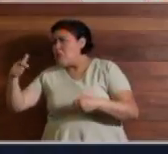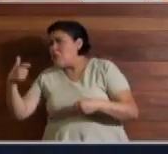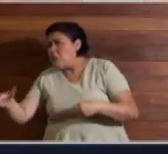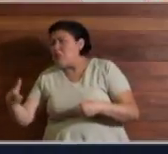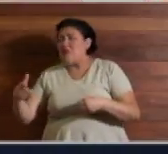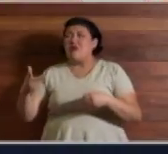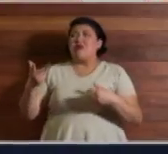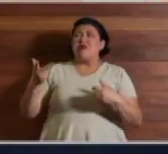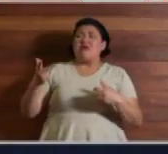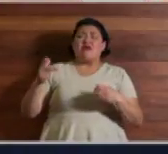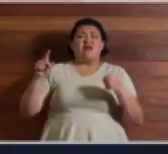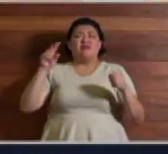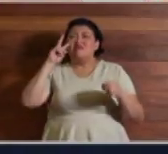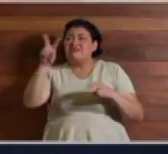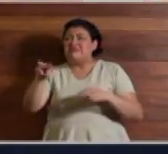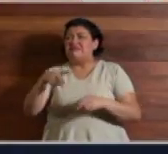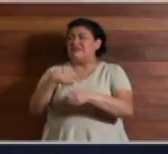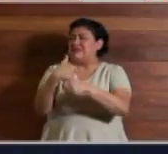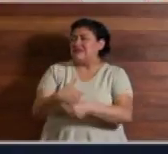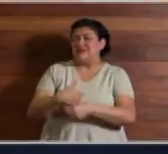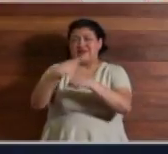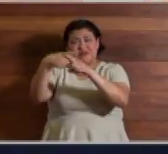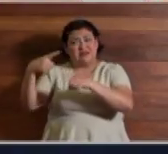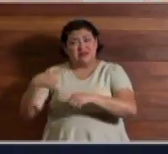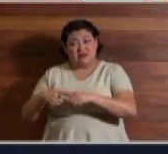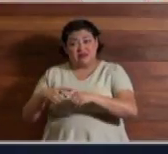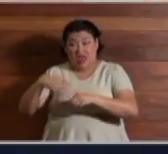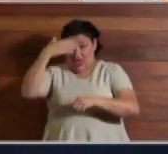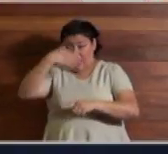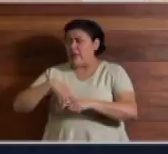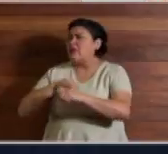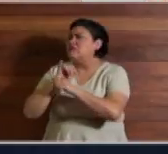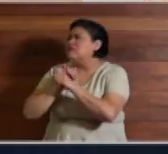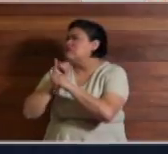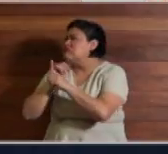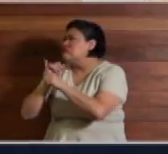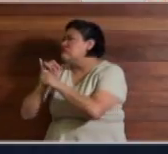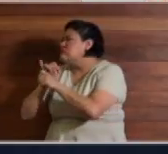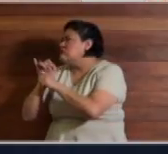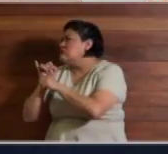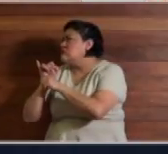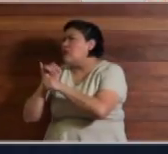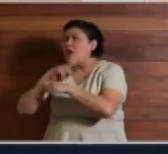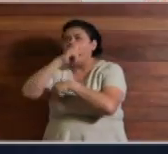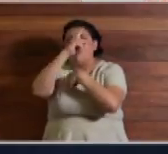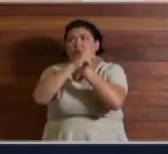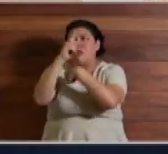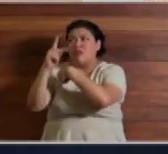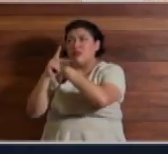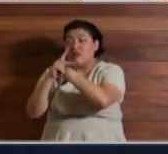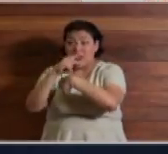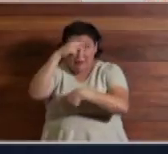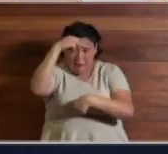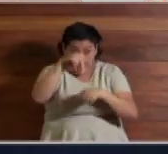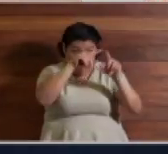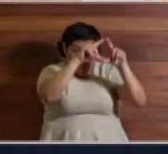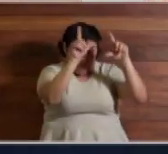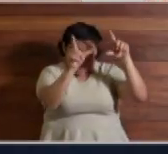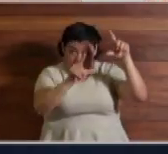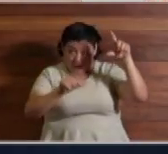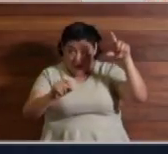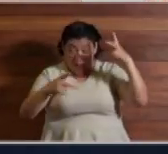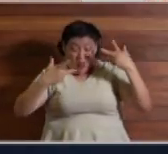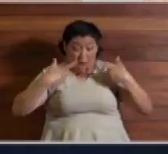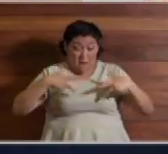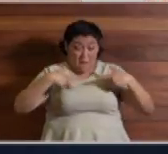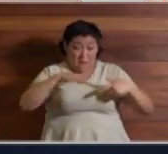En el último informe tenemos la realidad que nuestro país es el país donde el porcentaje de población que sostiene que